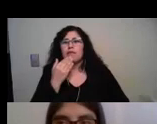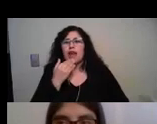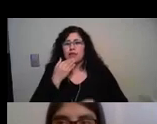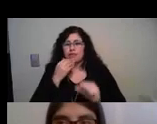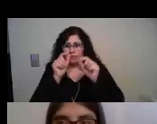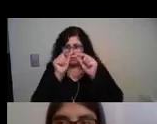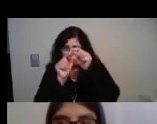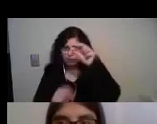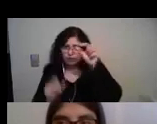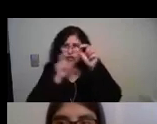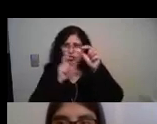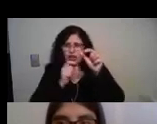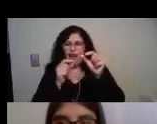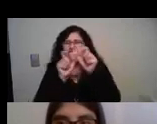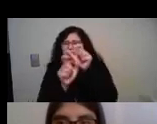van a entregar irrigación